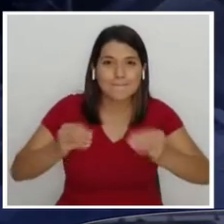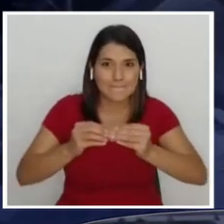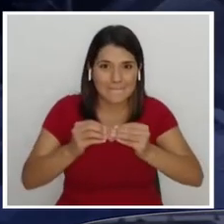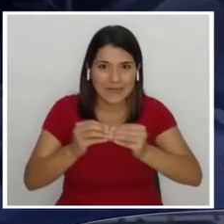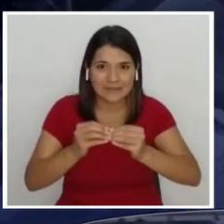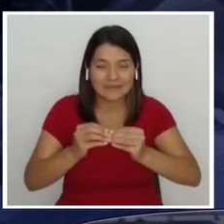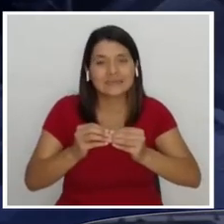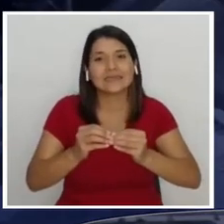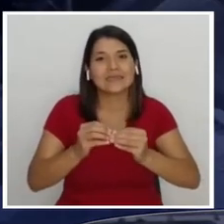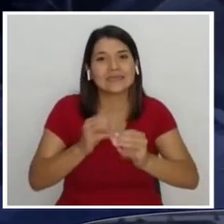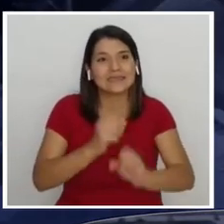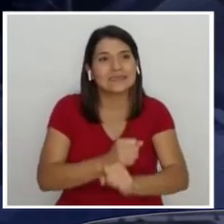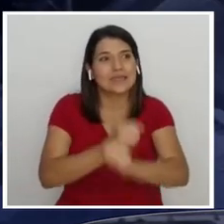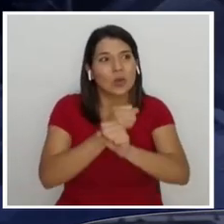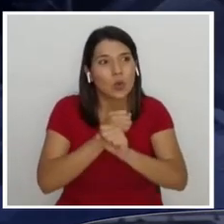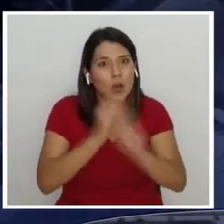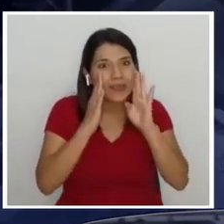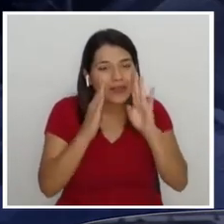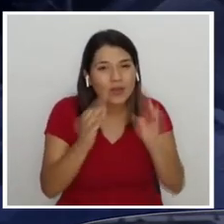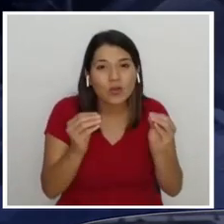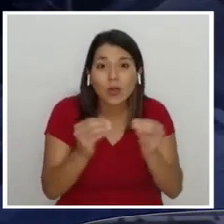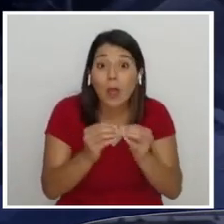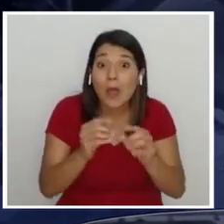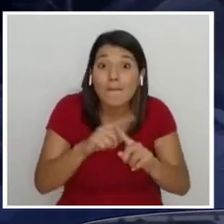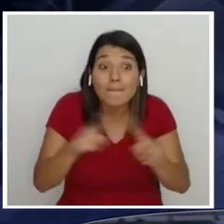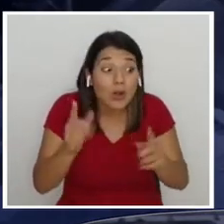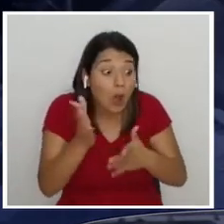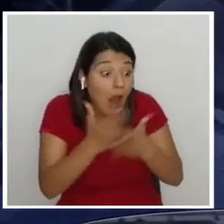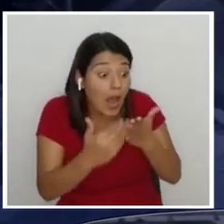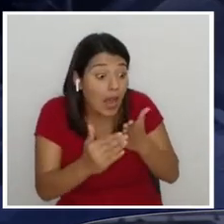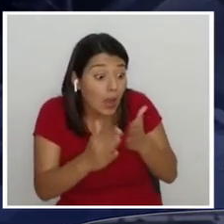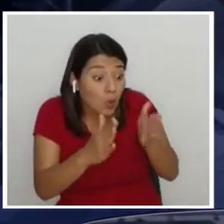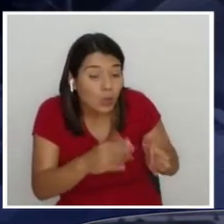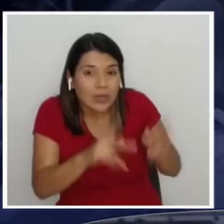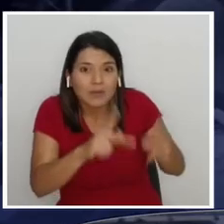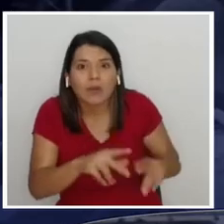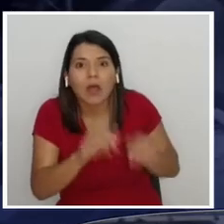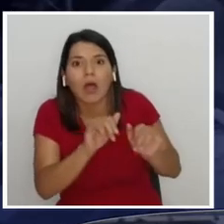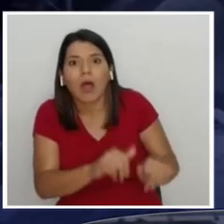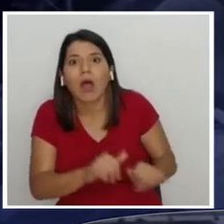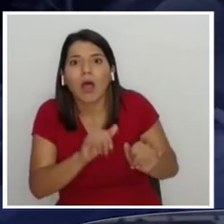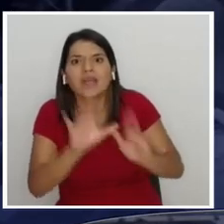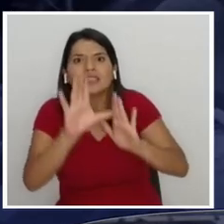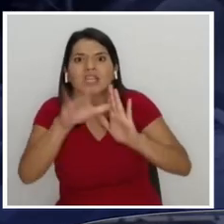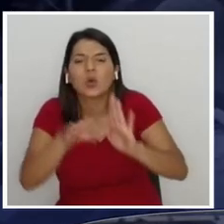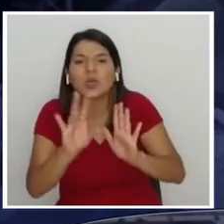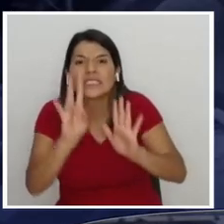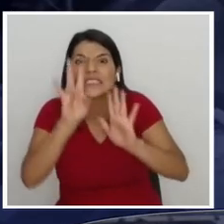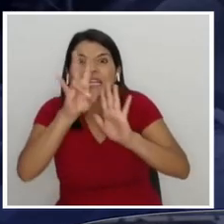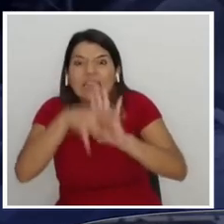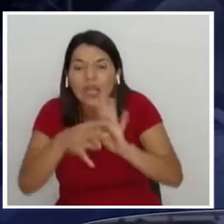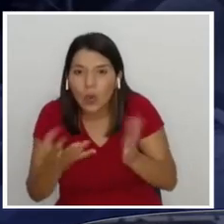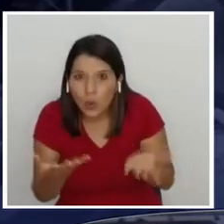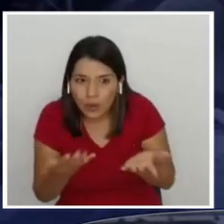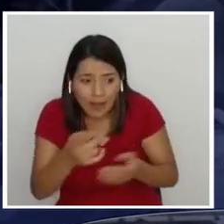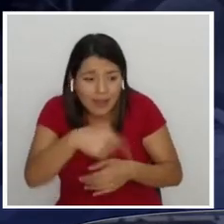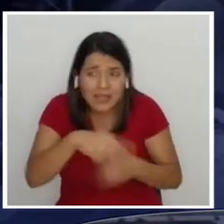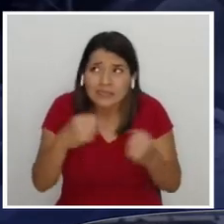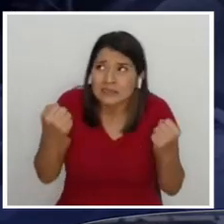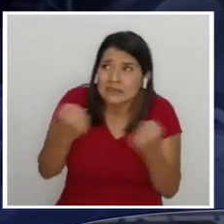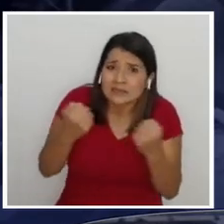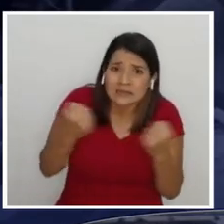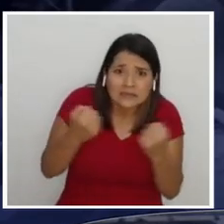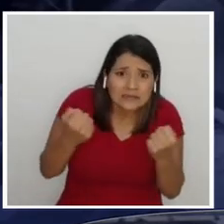que pasaban 1 hora, 2 horas, 5 horas, 7 horas ahí, estaban sufriendo frío, estaban sufriendo las inclemencias de la